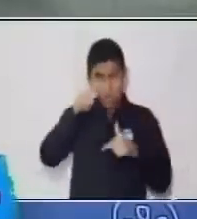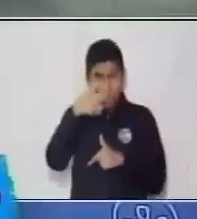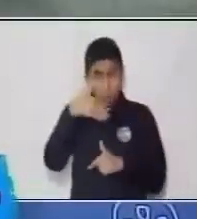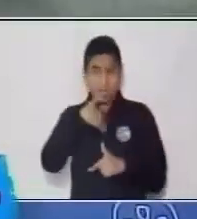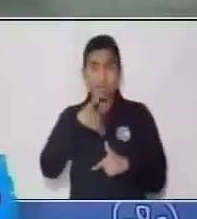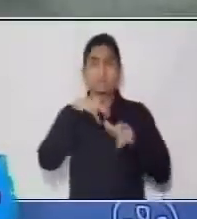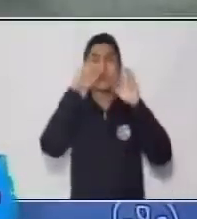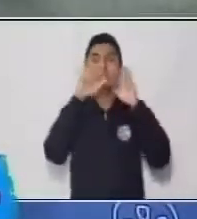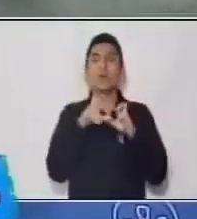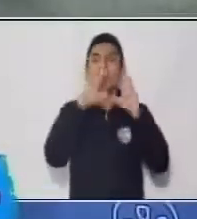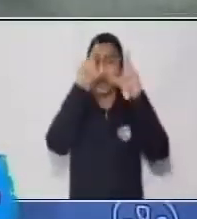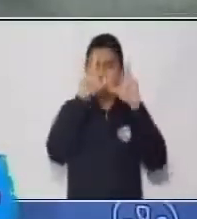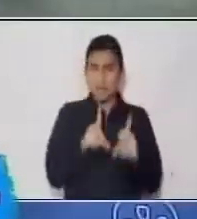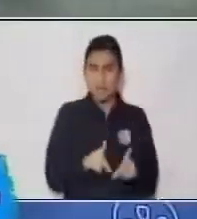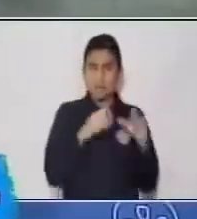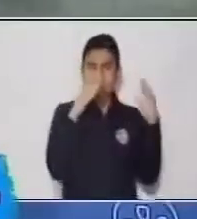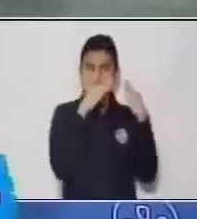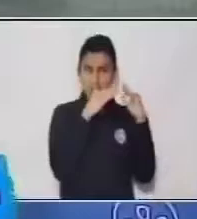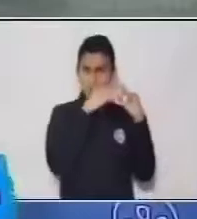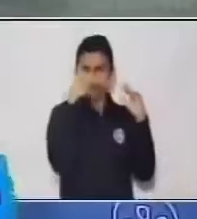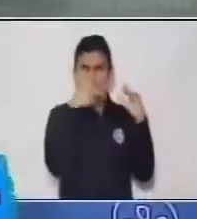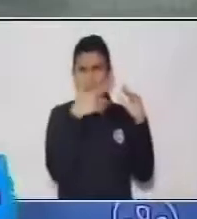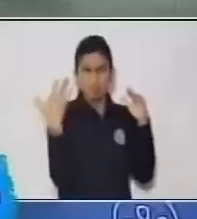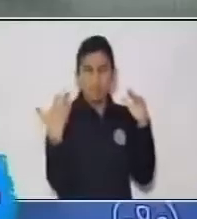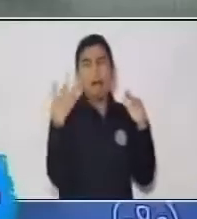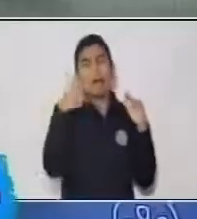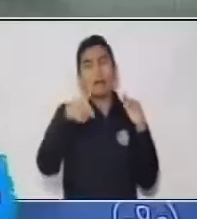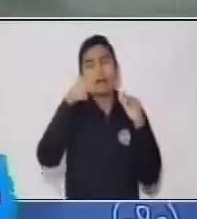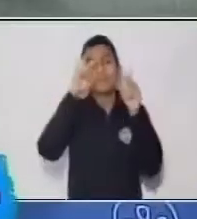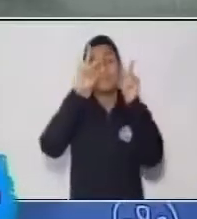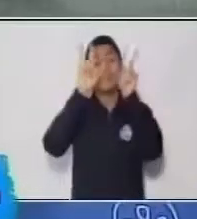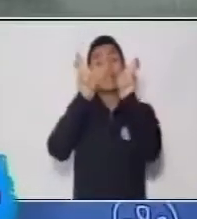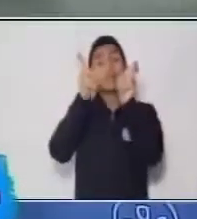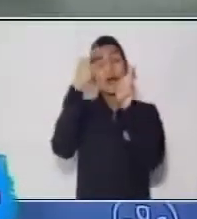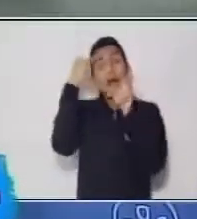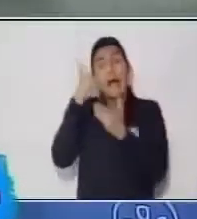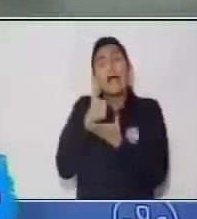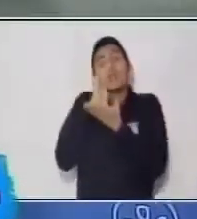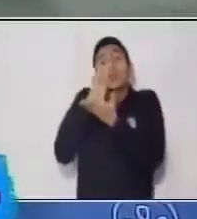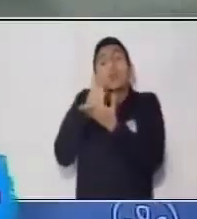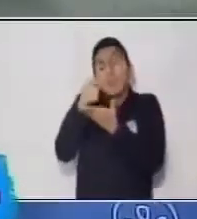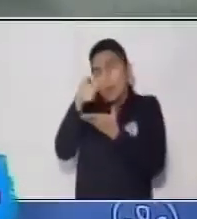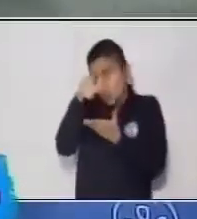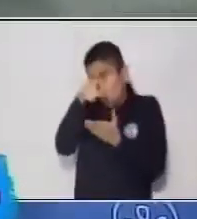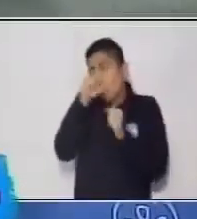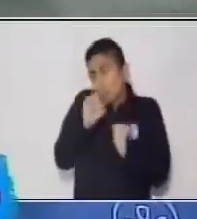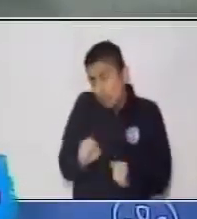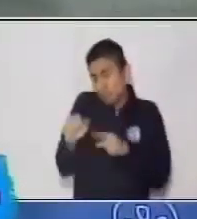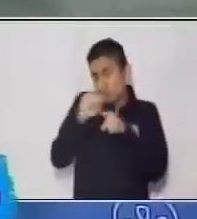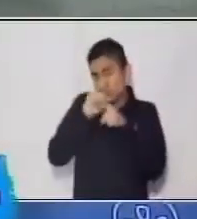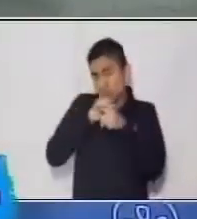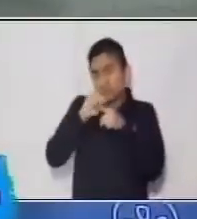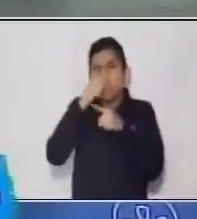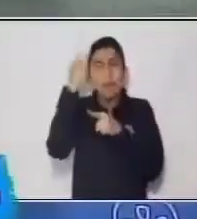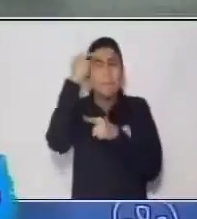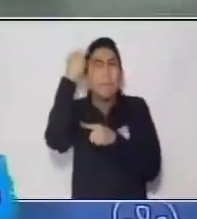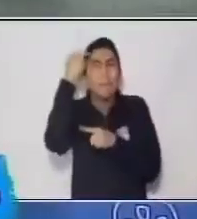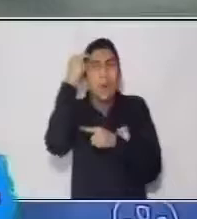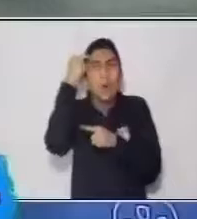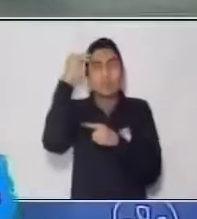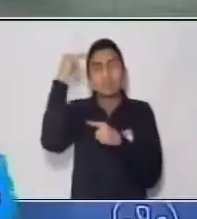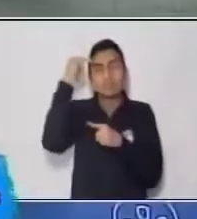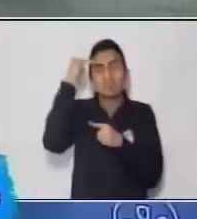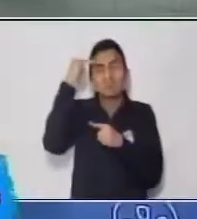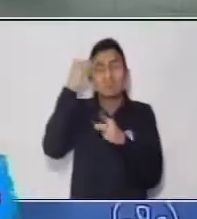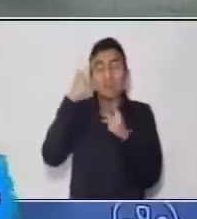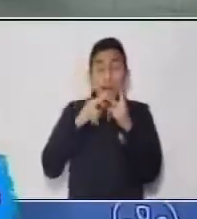hay alguna persona con discapacidad, este tema les ayudará a ejercitarse en habilidades y destrezas,